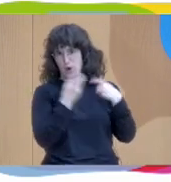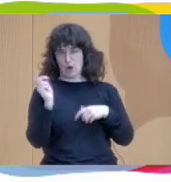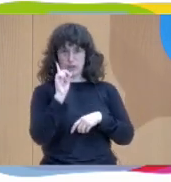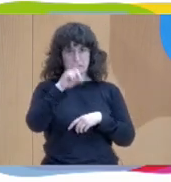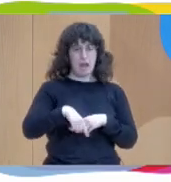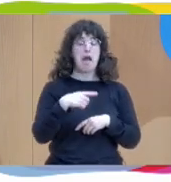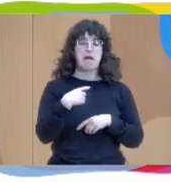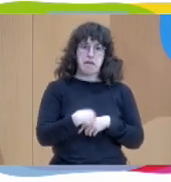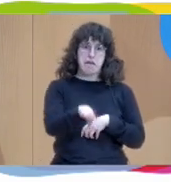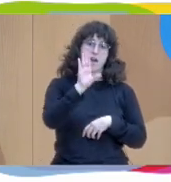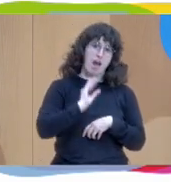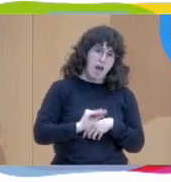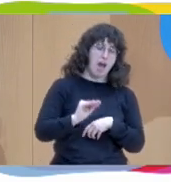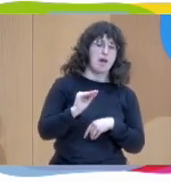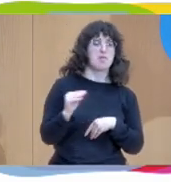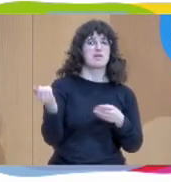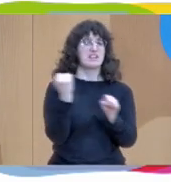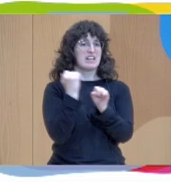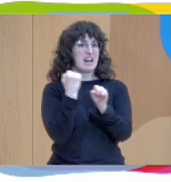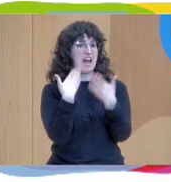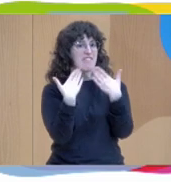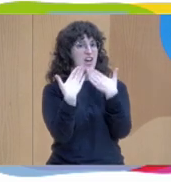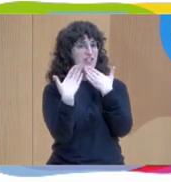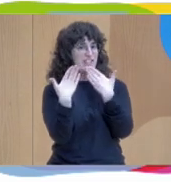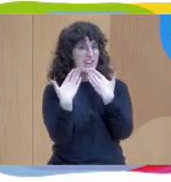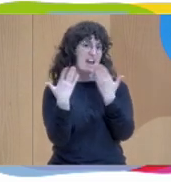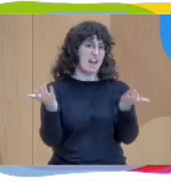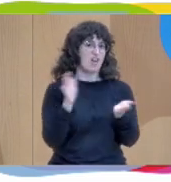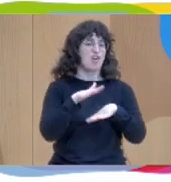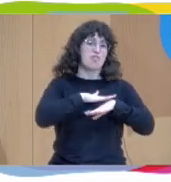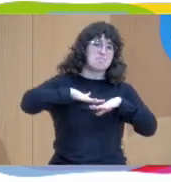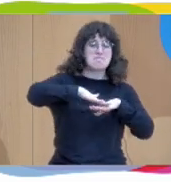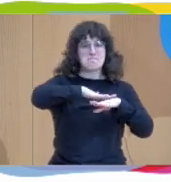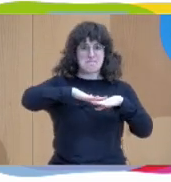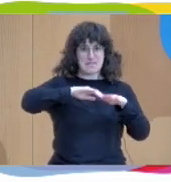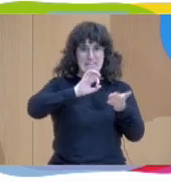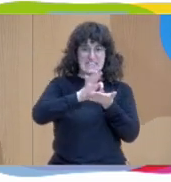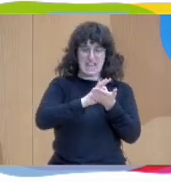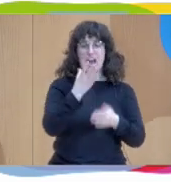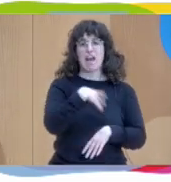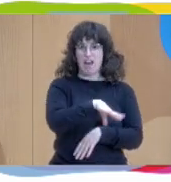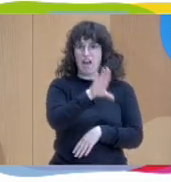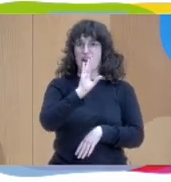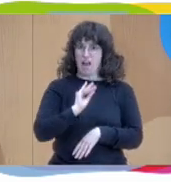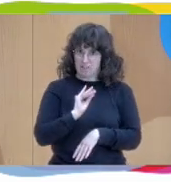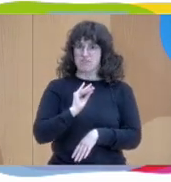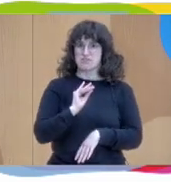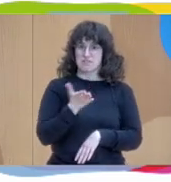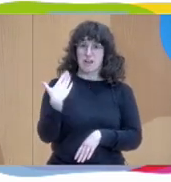dialógico en los servicios y cuáles eran sus fundamentos por aquel entonces incluso realizamos